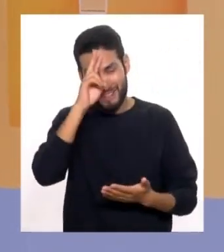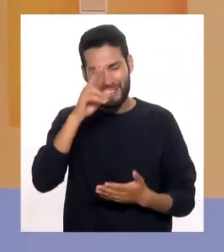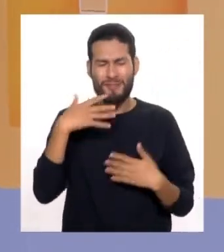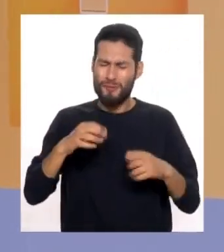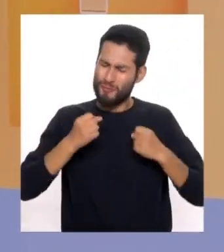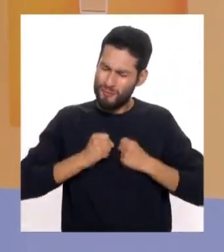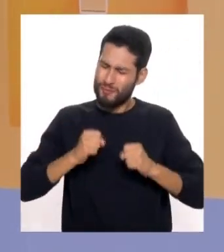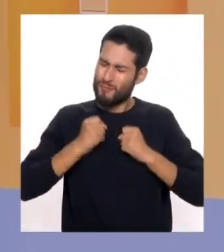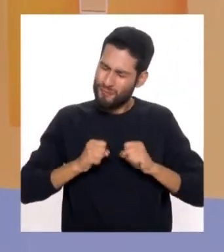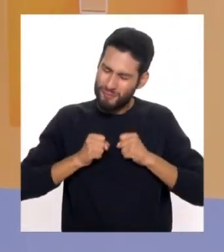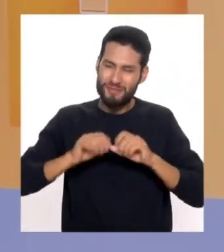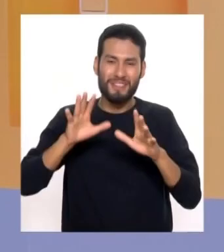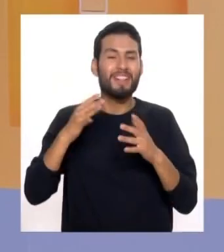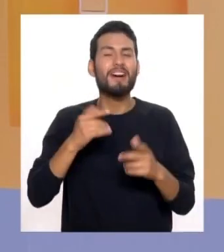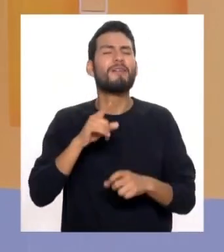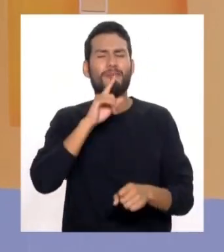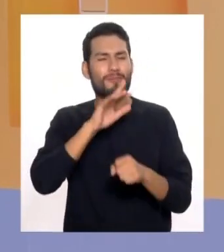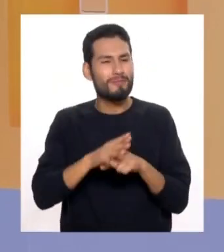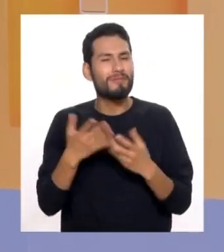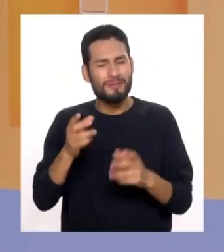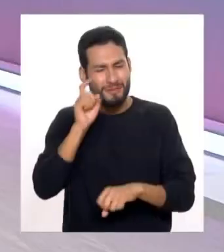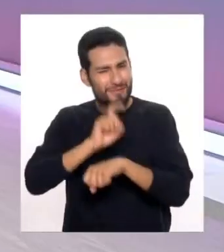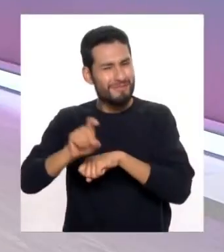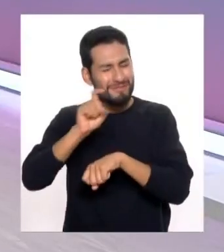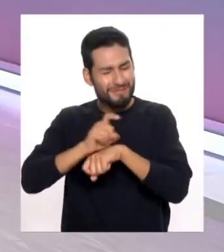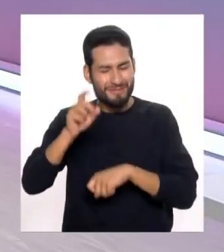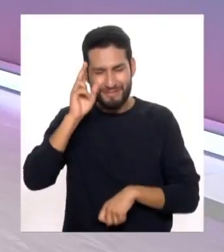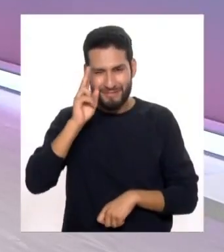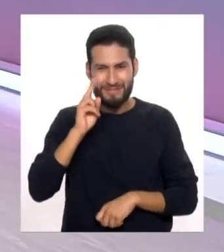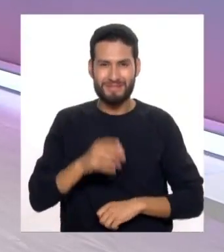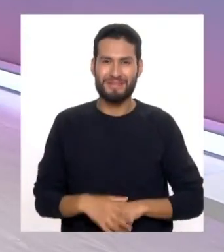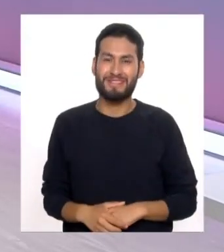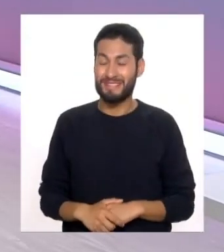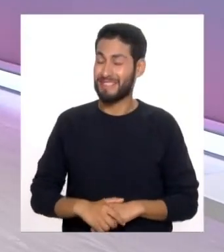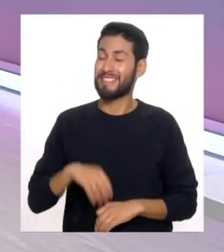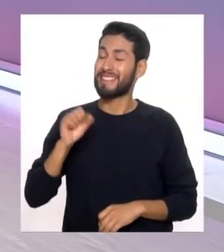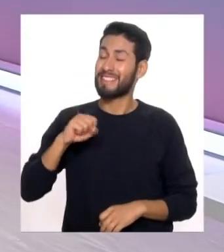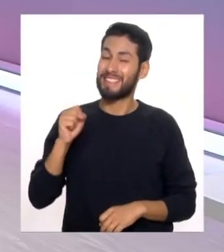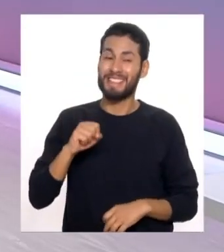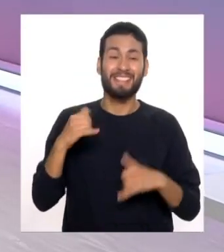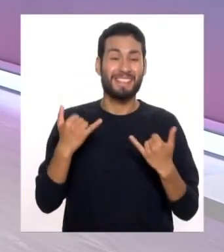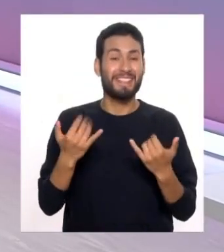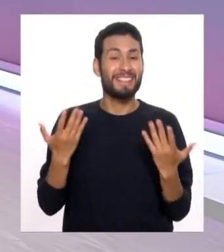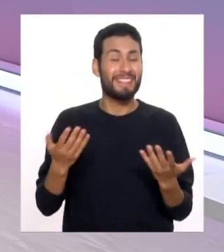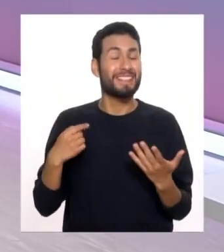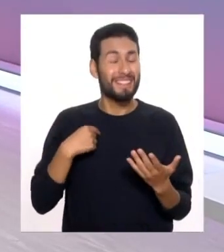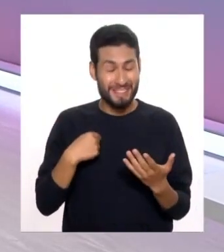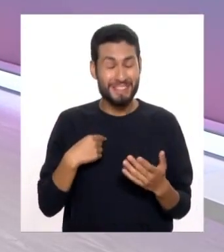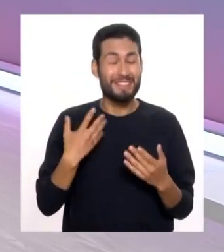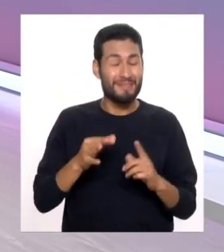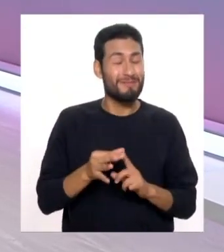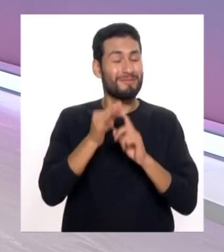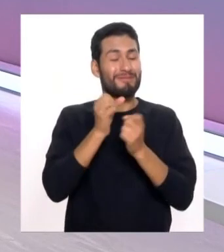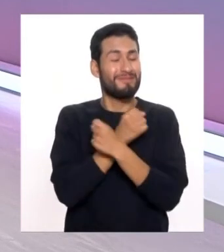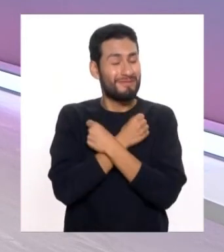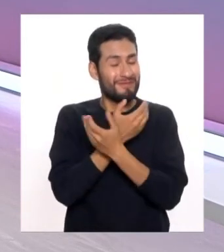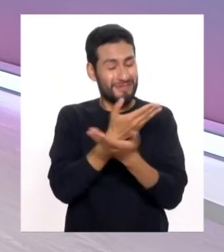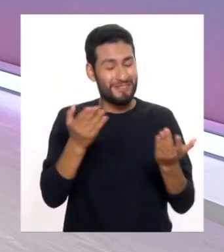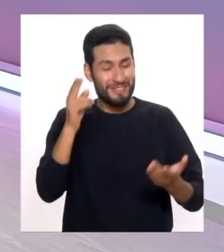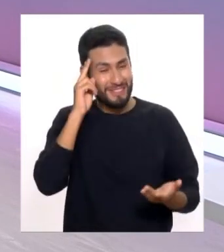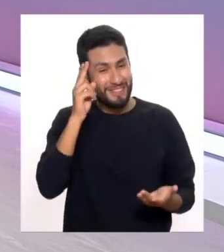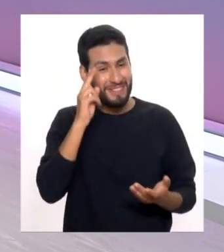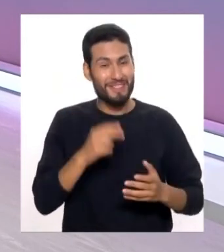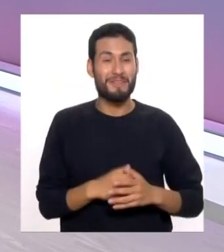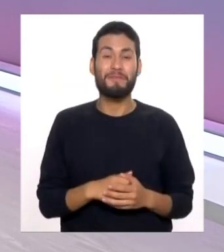pasión y sobre todo compromiso en la enseñanza. Sin duda tenemos un especial cariño por todos nuestros maestros.